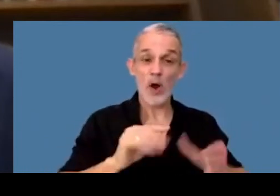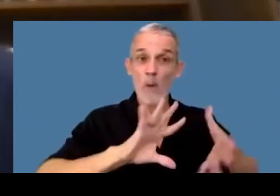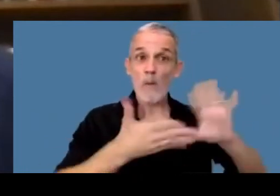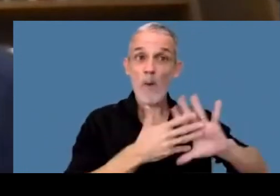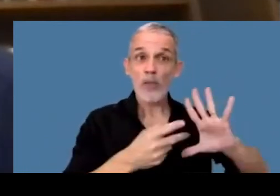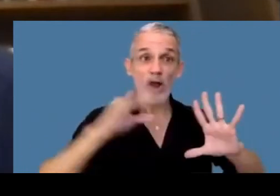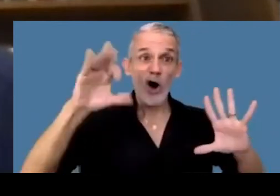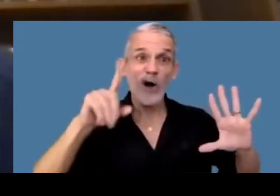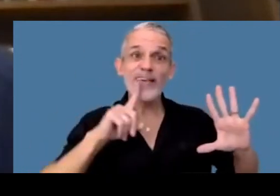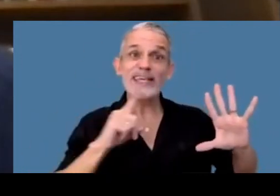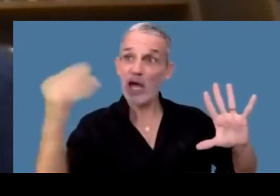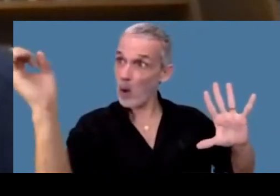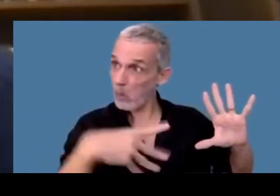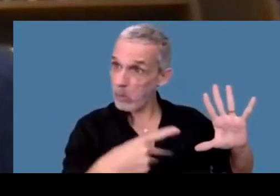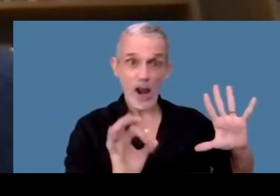OIT.